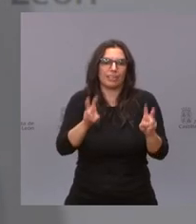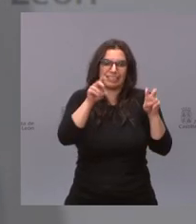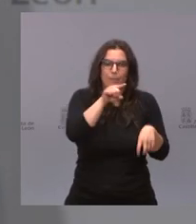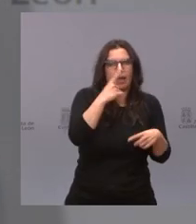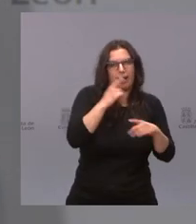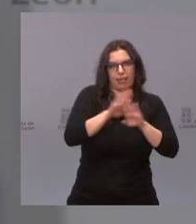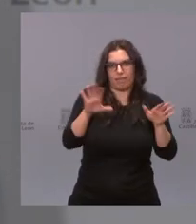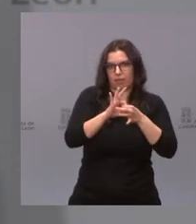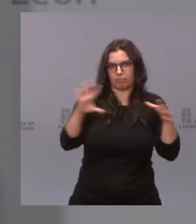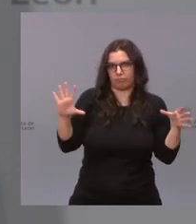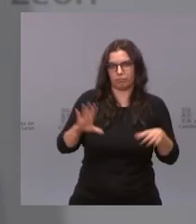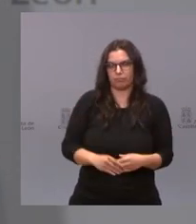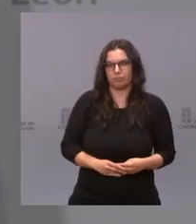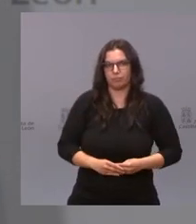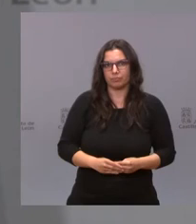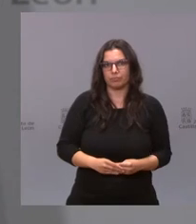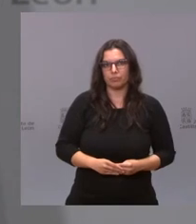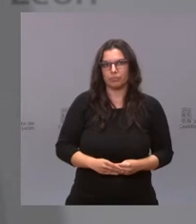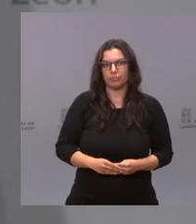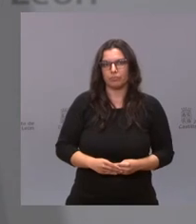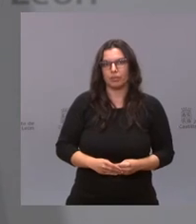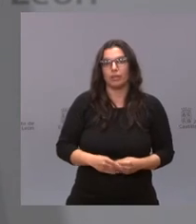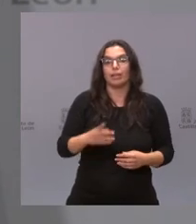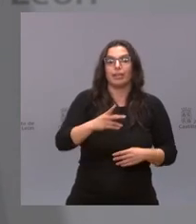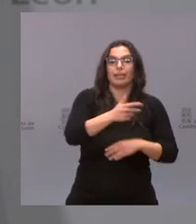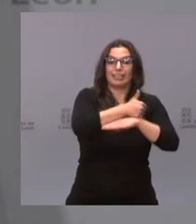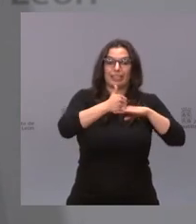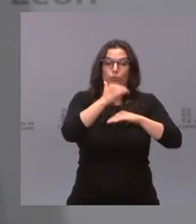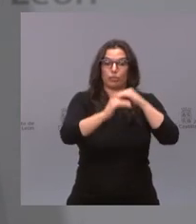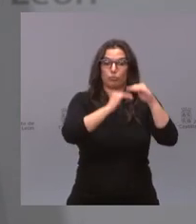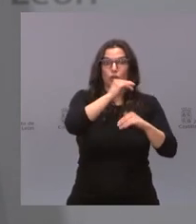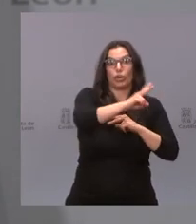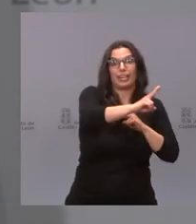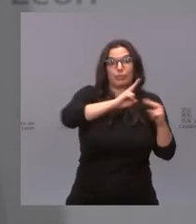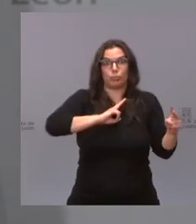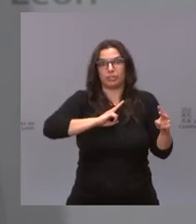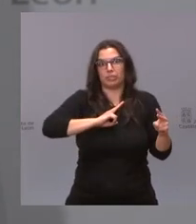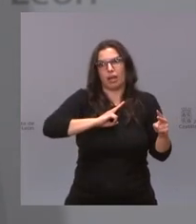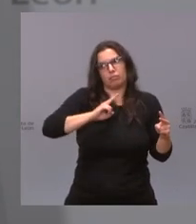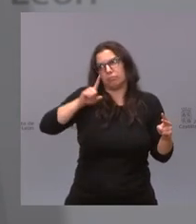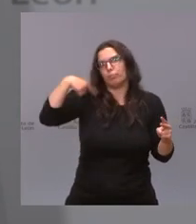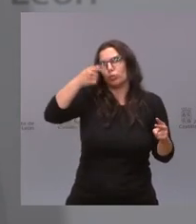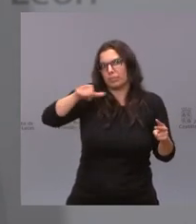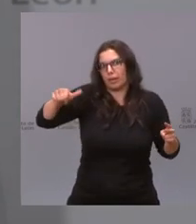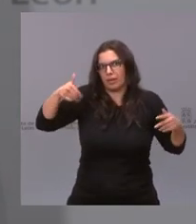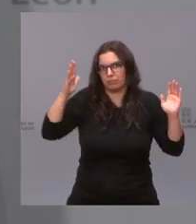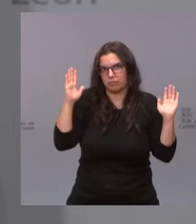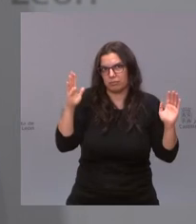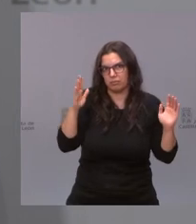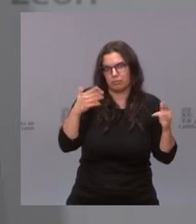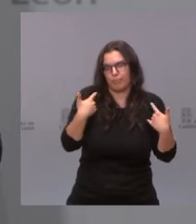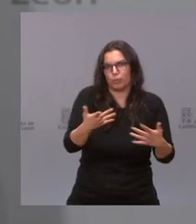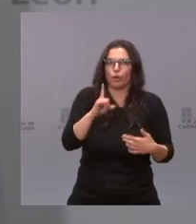asunto. Y no esperamos una resolución hasta la semana que viene probablemente, porque